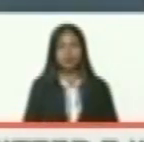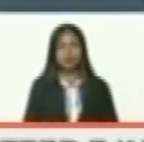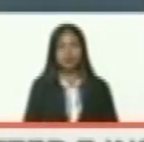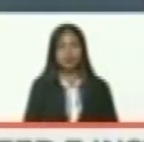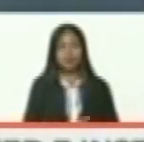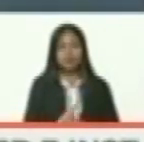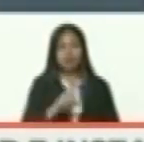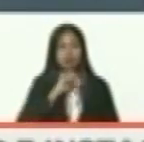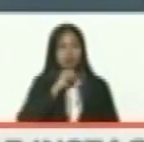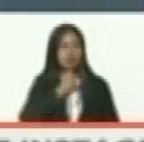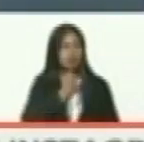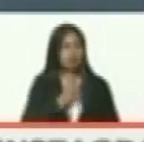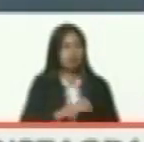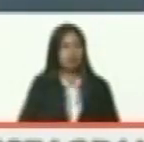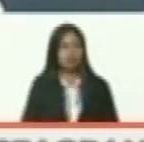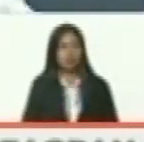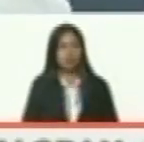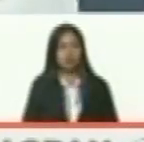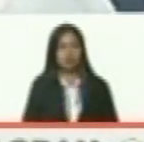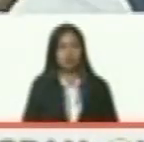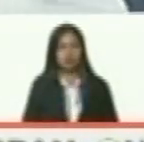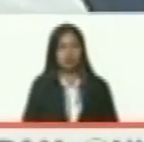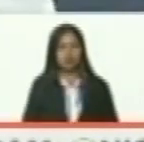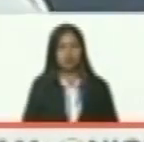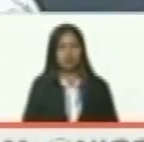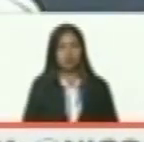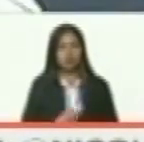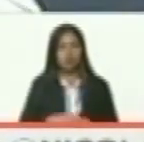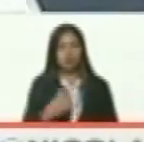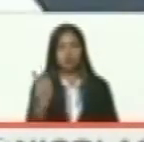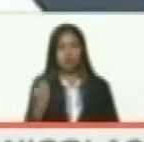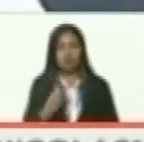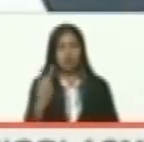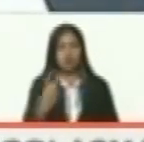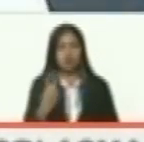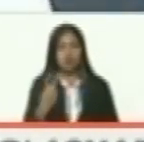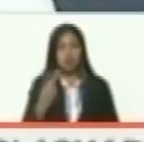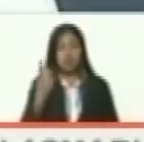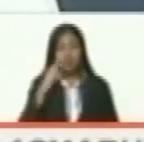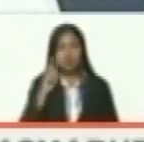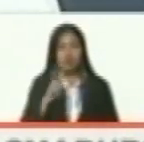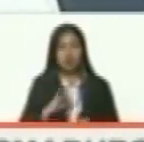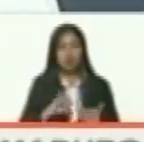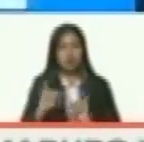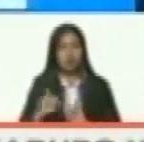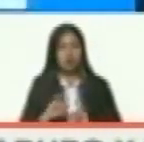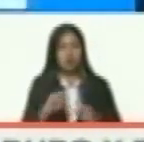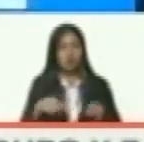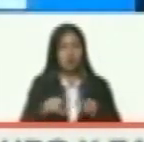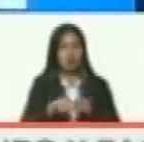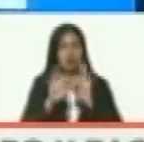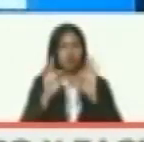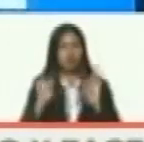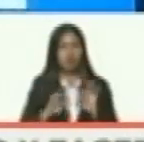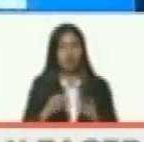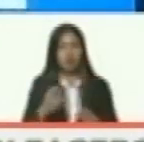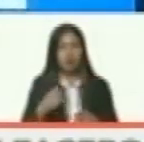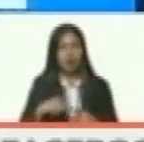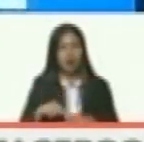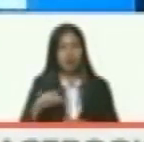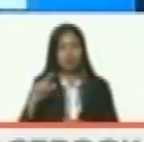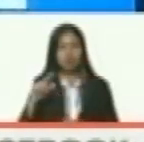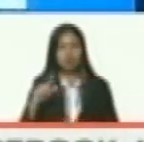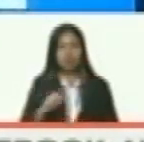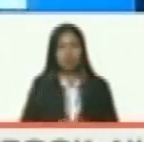Es secreto, nadie lo puede saber. Solamente entre ustedes y yo, y se queda aquí. Carneiro, se queda aquí en el terminal lo que voy a